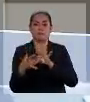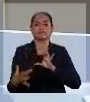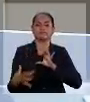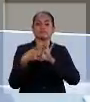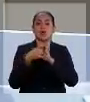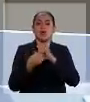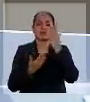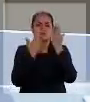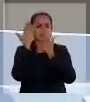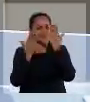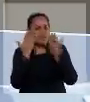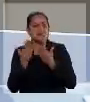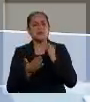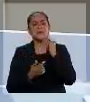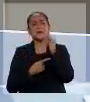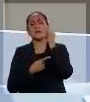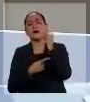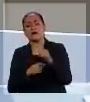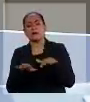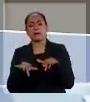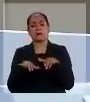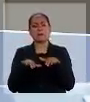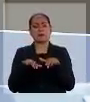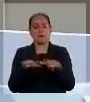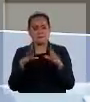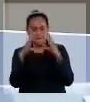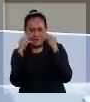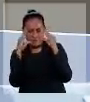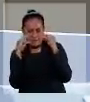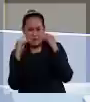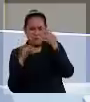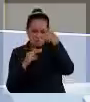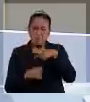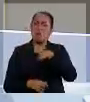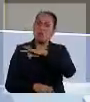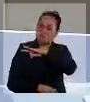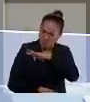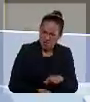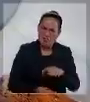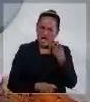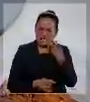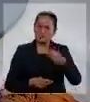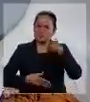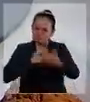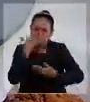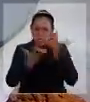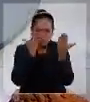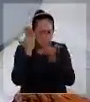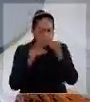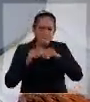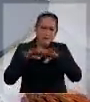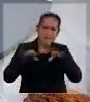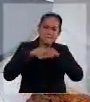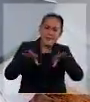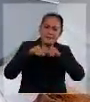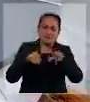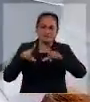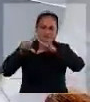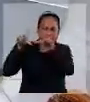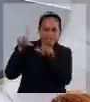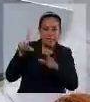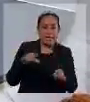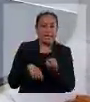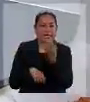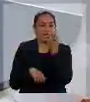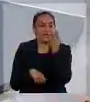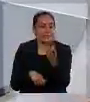¿no? En las zonas más alejadas del país se puede prever que tengan cobertura digital y eso es precisamente a donde se tiene